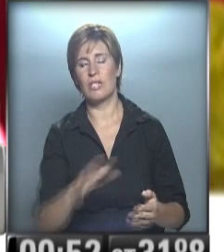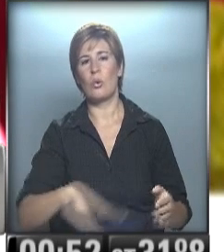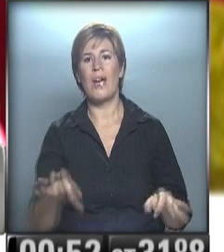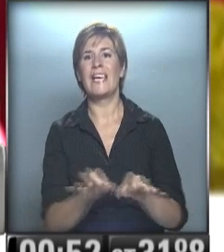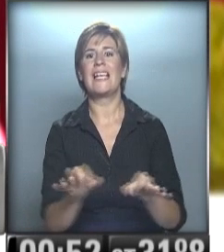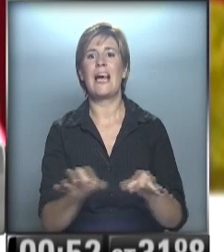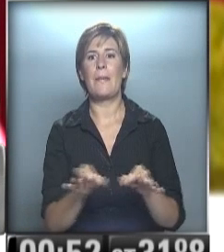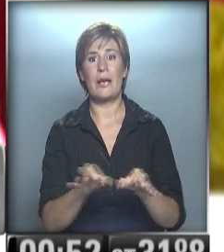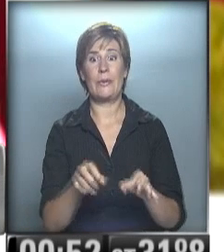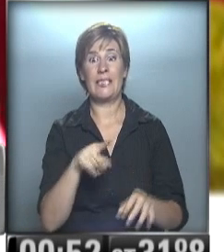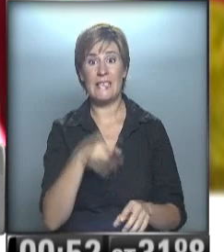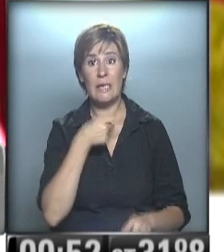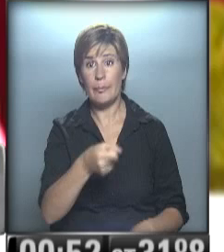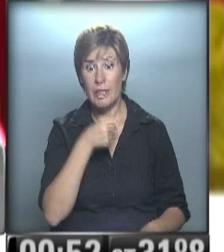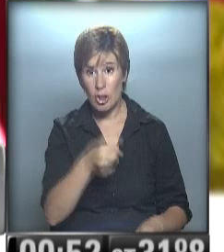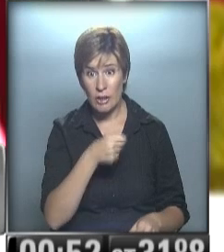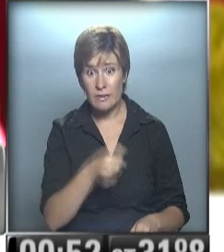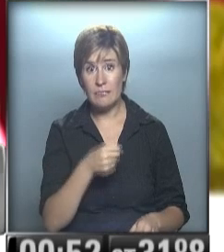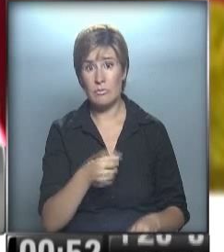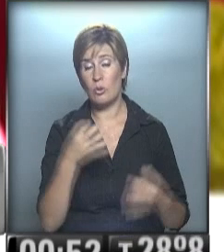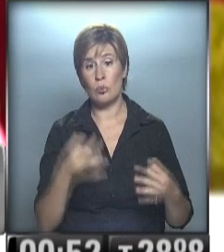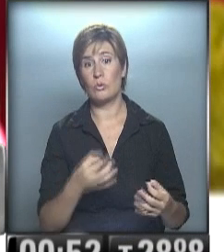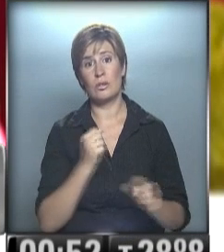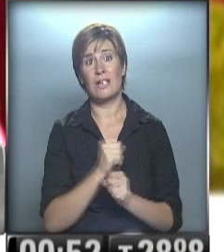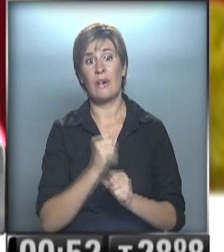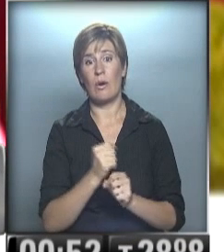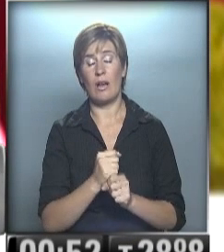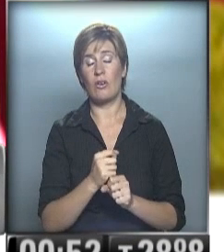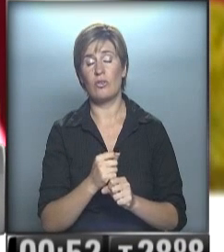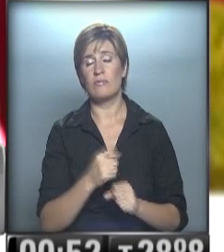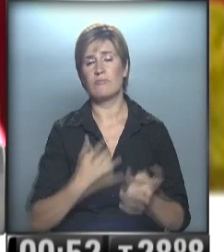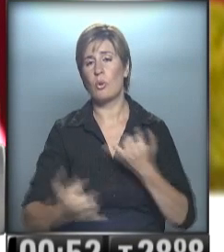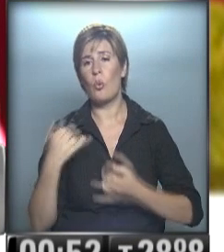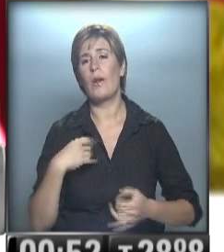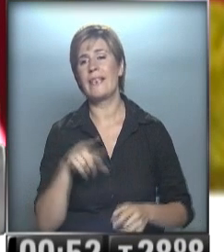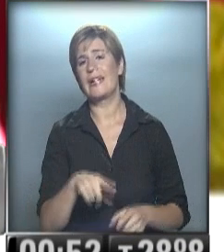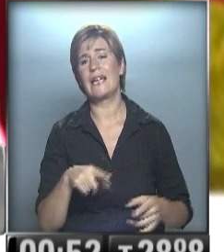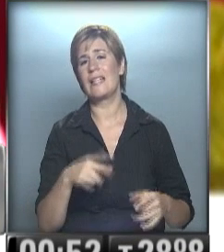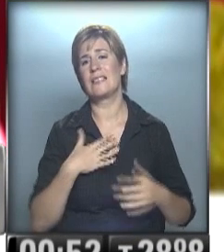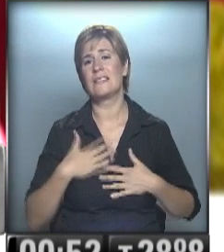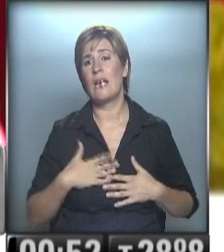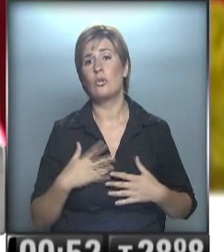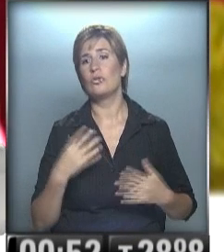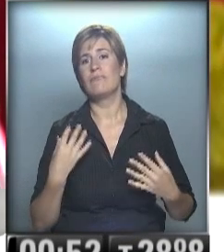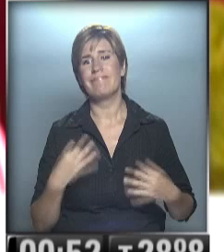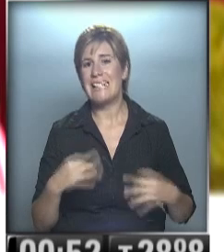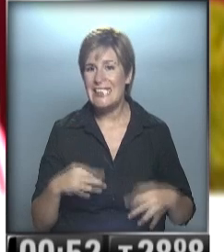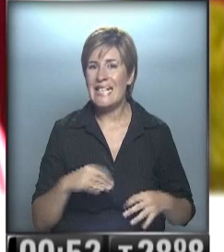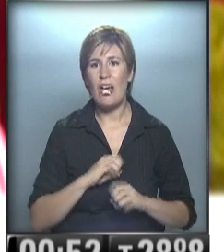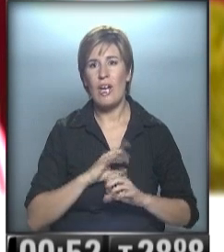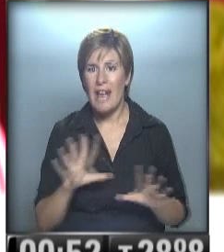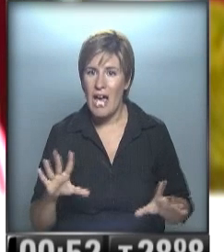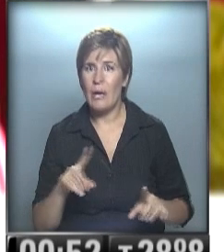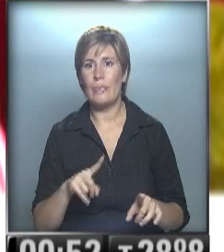periodístico. Hasta el momento lo único que se sabe es que su estado es delicado, es reservado. Cuando tengamos más información se la